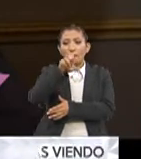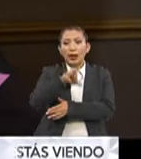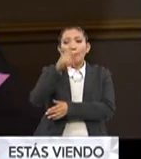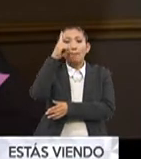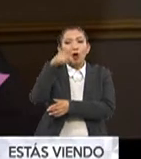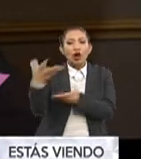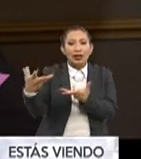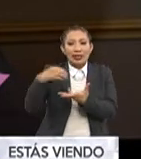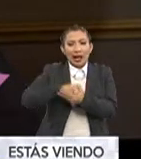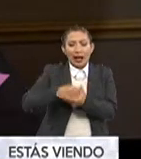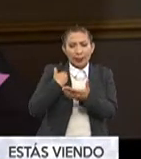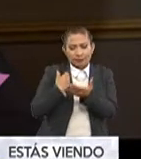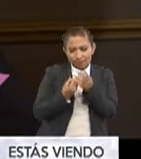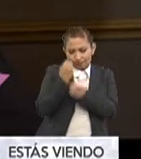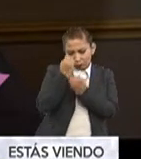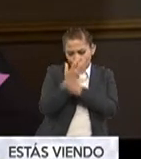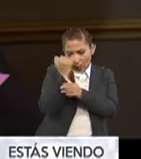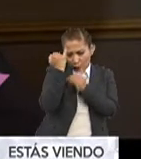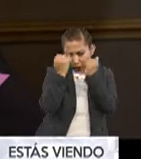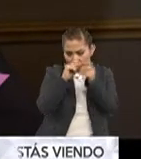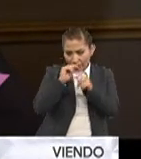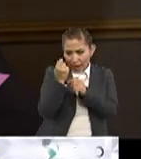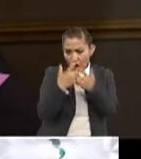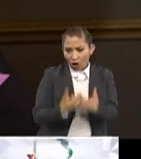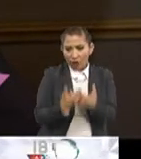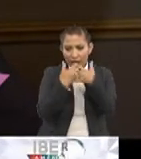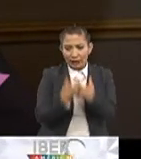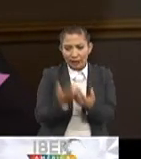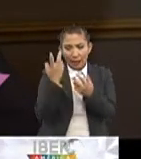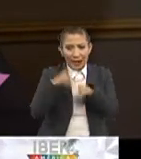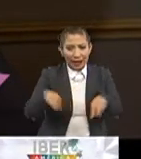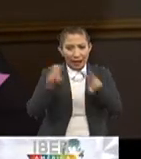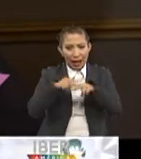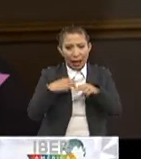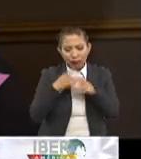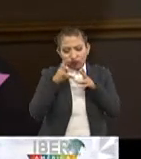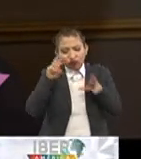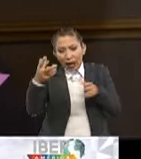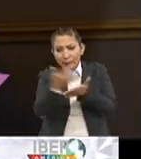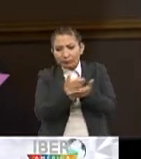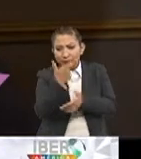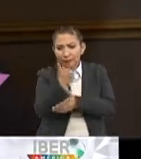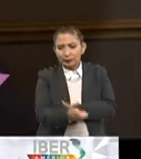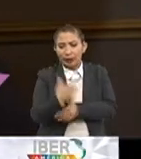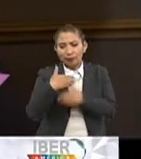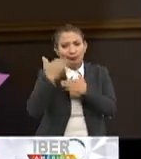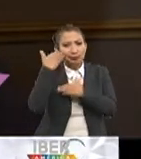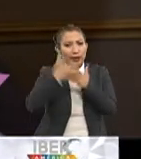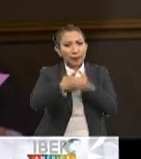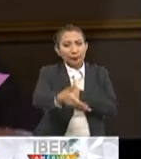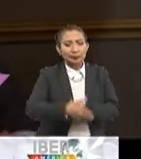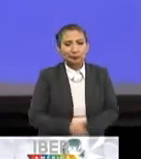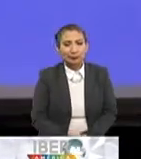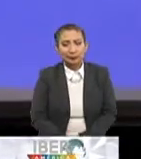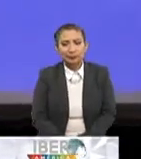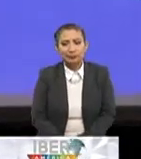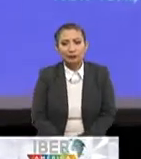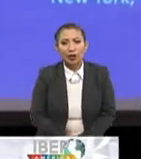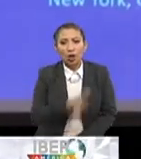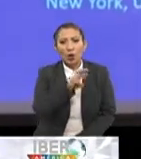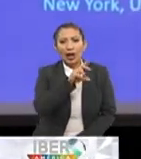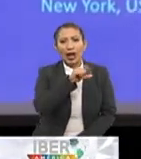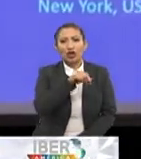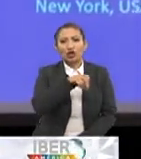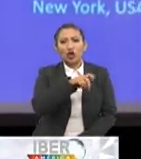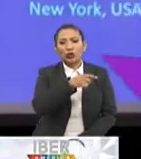Romer for integrating technological innovations into long-run macroeconomic analysis. William